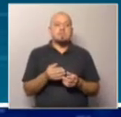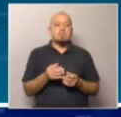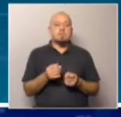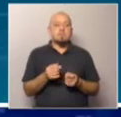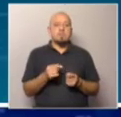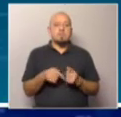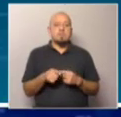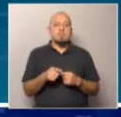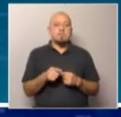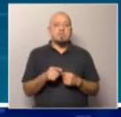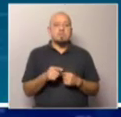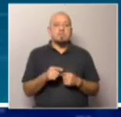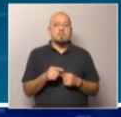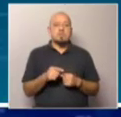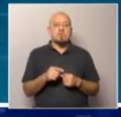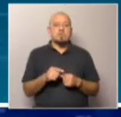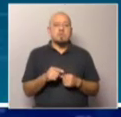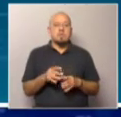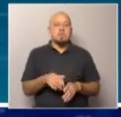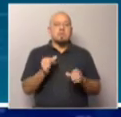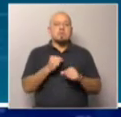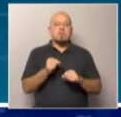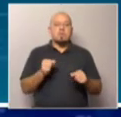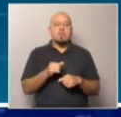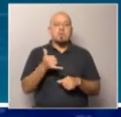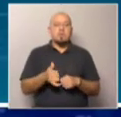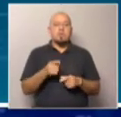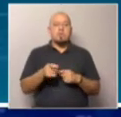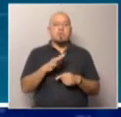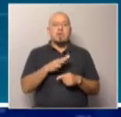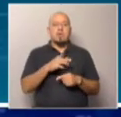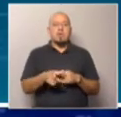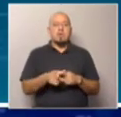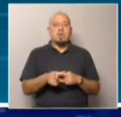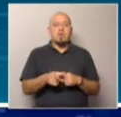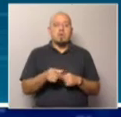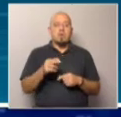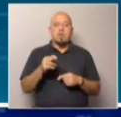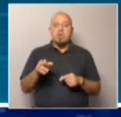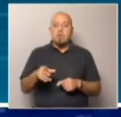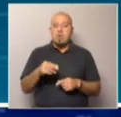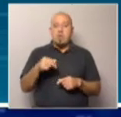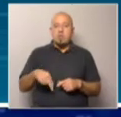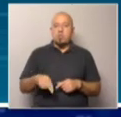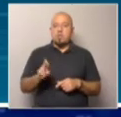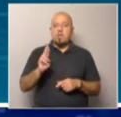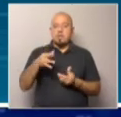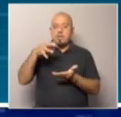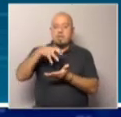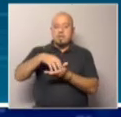alejar esos prejuicios que a veces se pueden tener para acercarse cuando estamos hablando de unidad Casa Valle, donde,